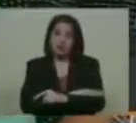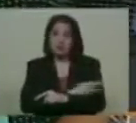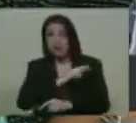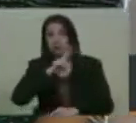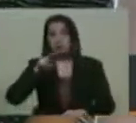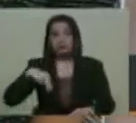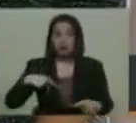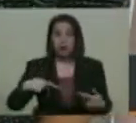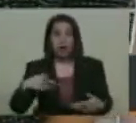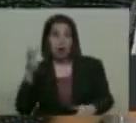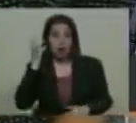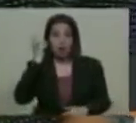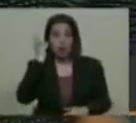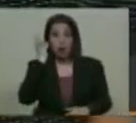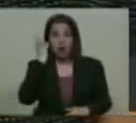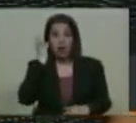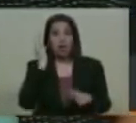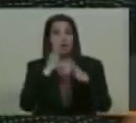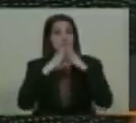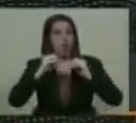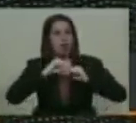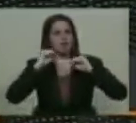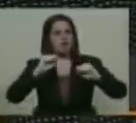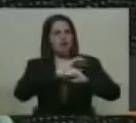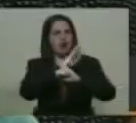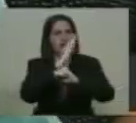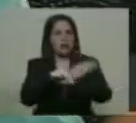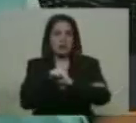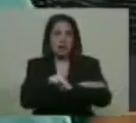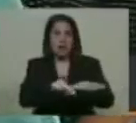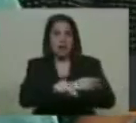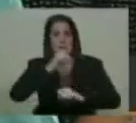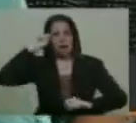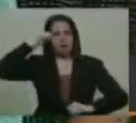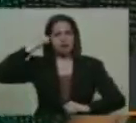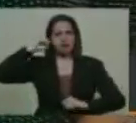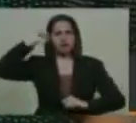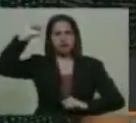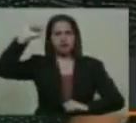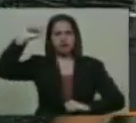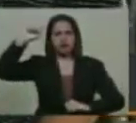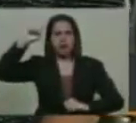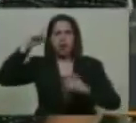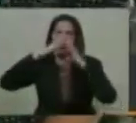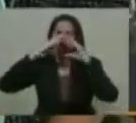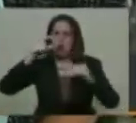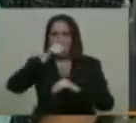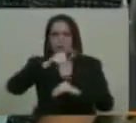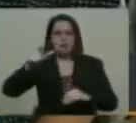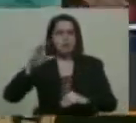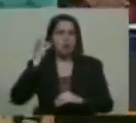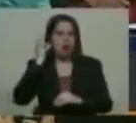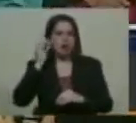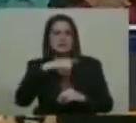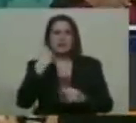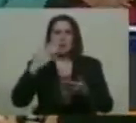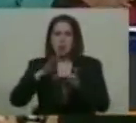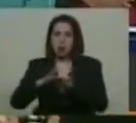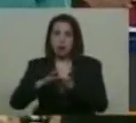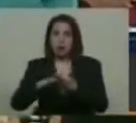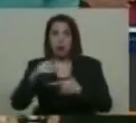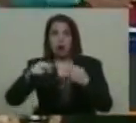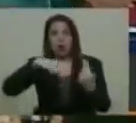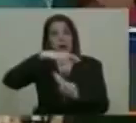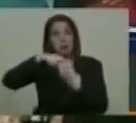las mujeres, con la fuerza invencible de nuestras heroínas, de nuestras mártires, nosotros marchamos junto a usted. Hasta